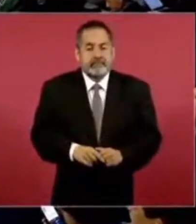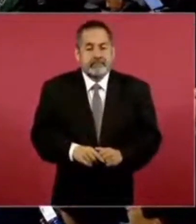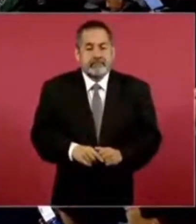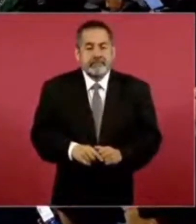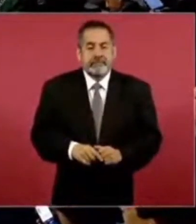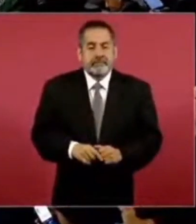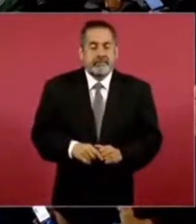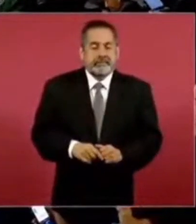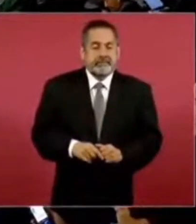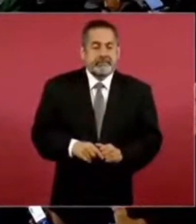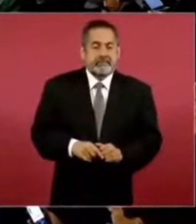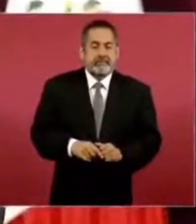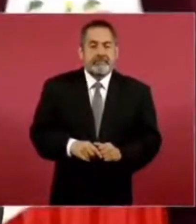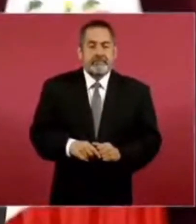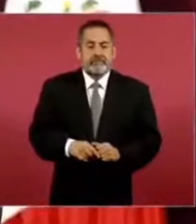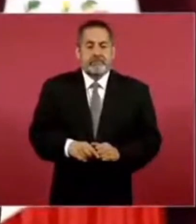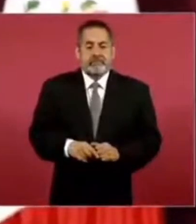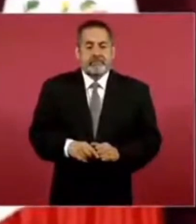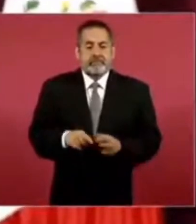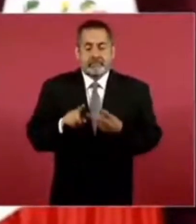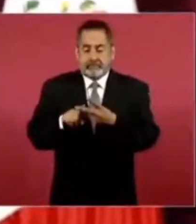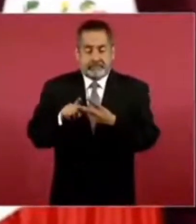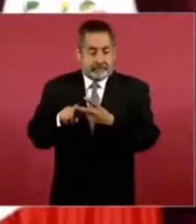más expan